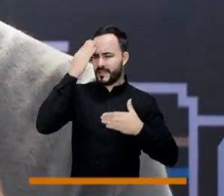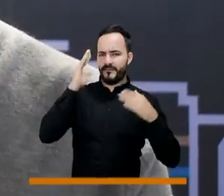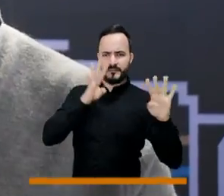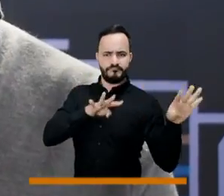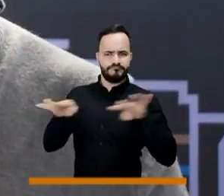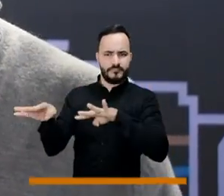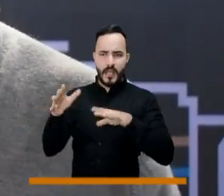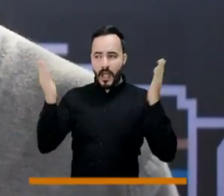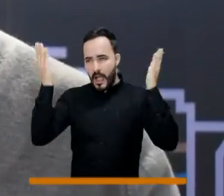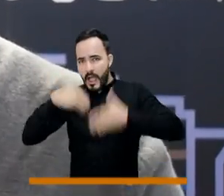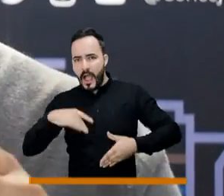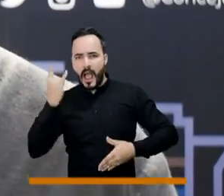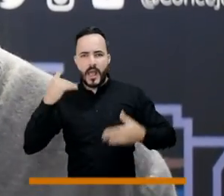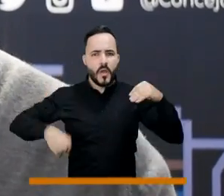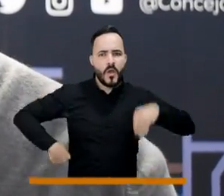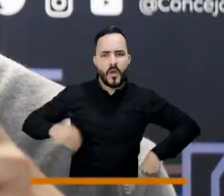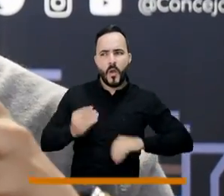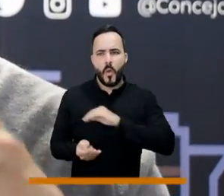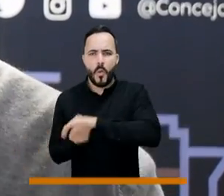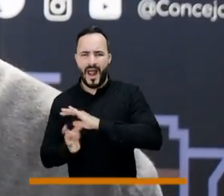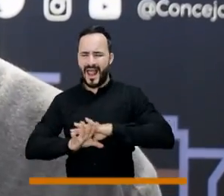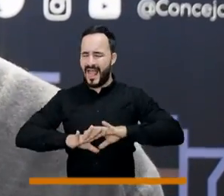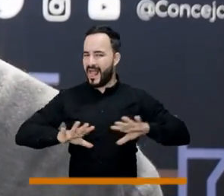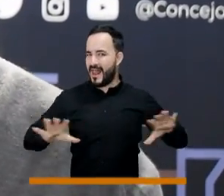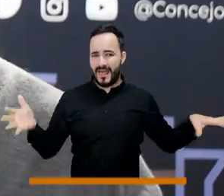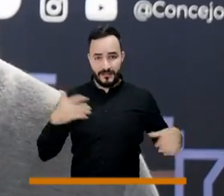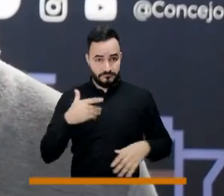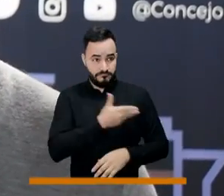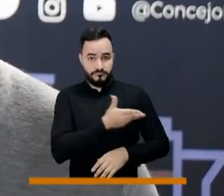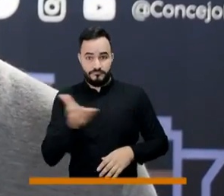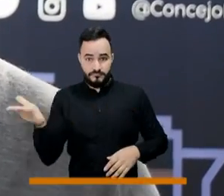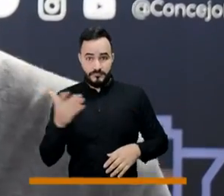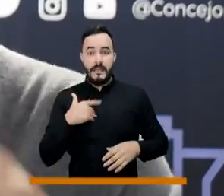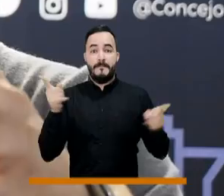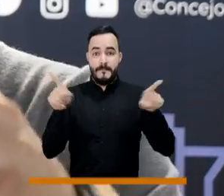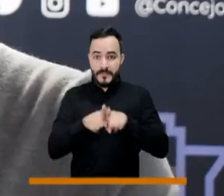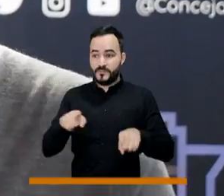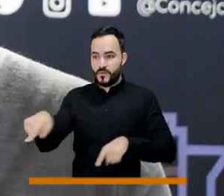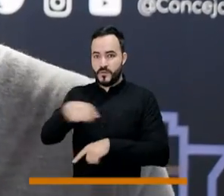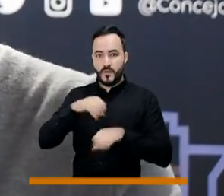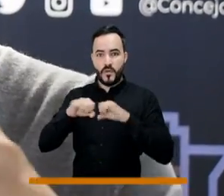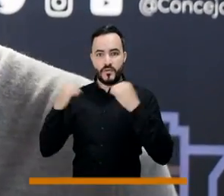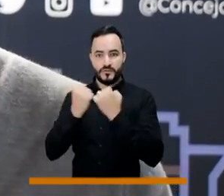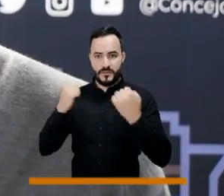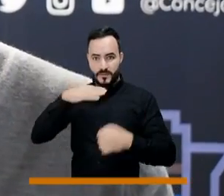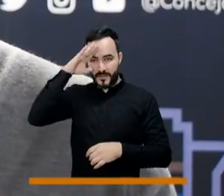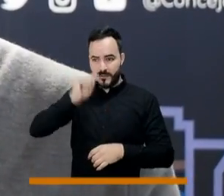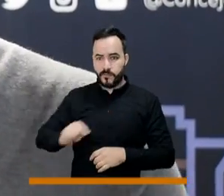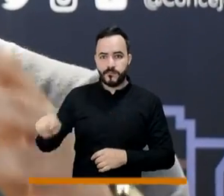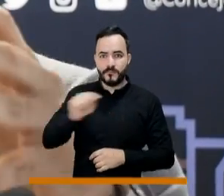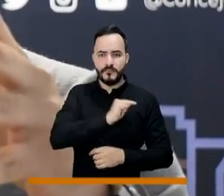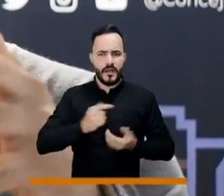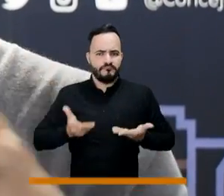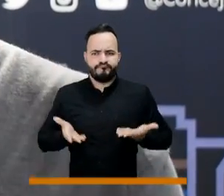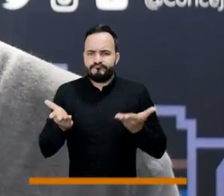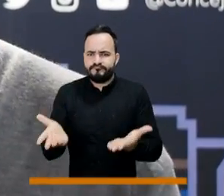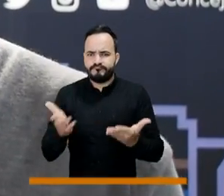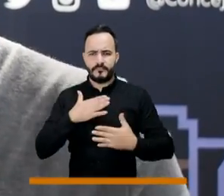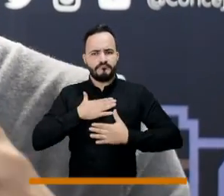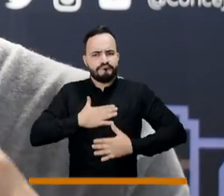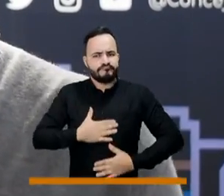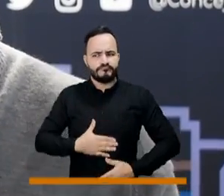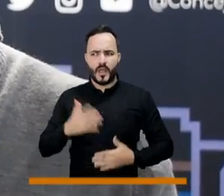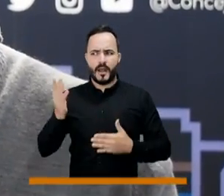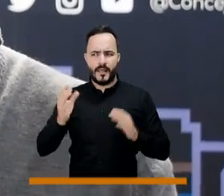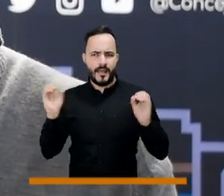ejercicio transparente, donde le garantizamos a todos los sectores del Consejo de la Ciudad que